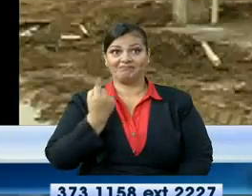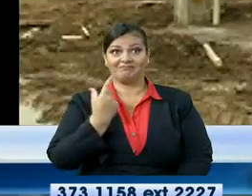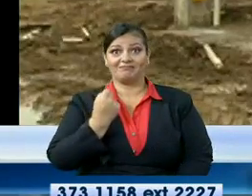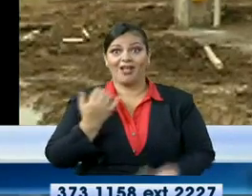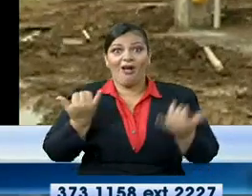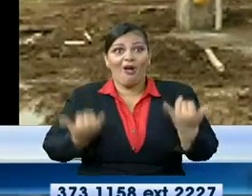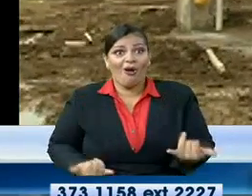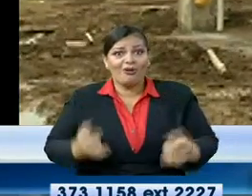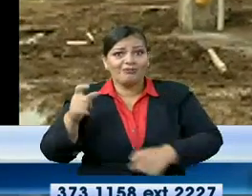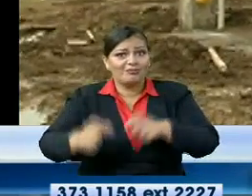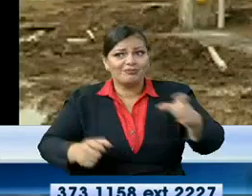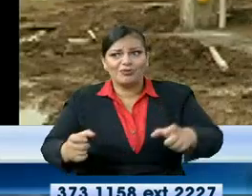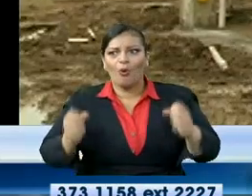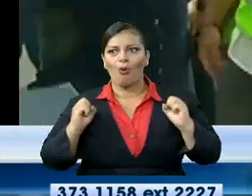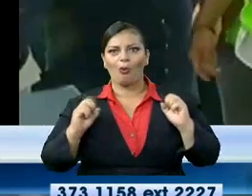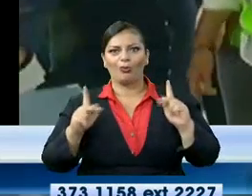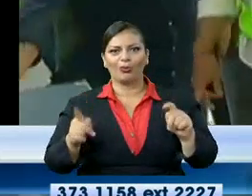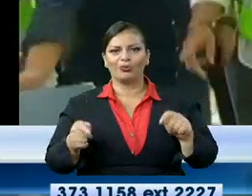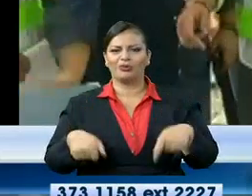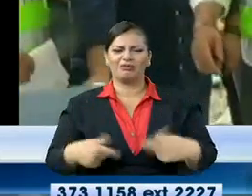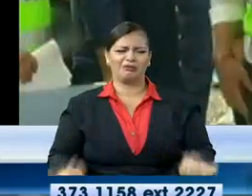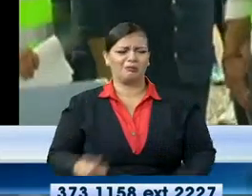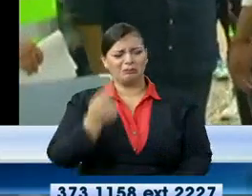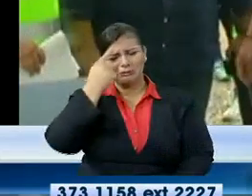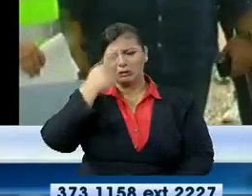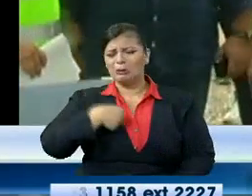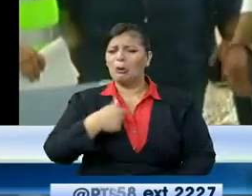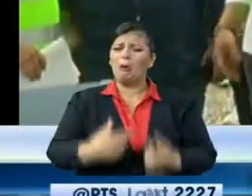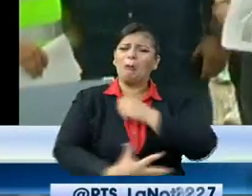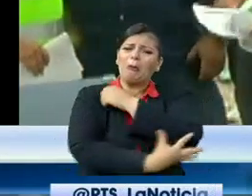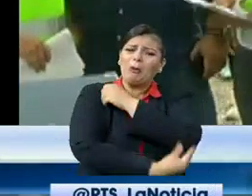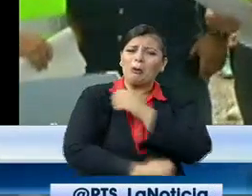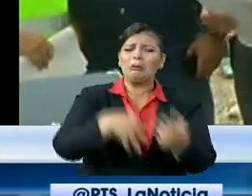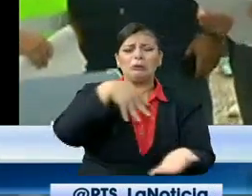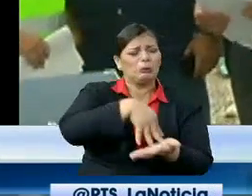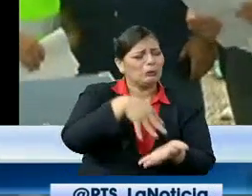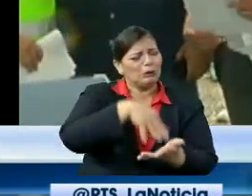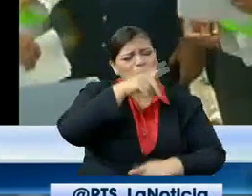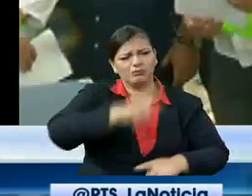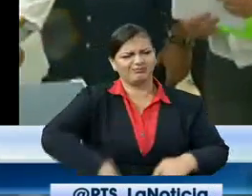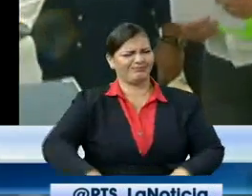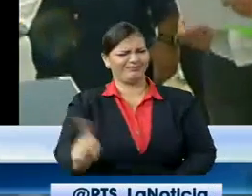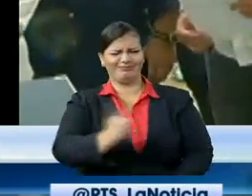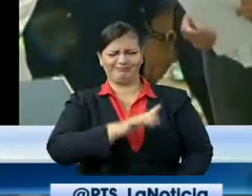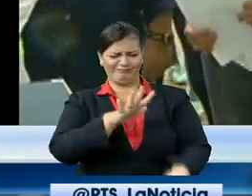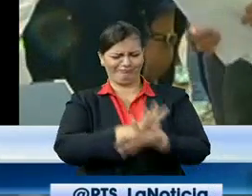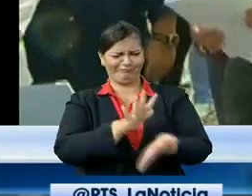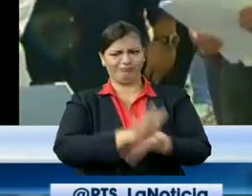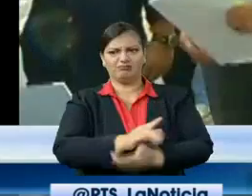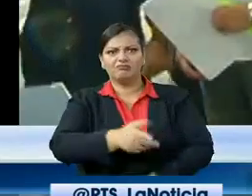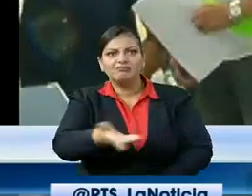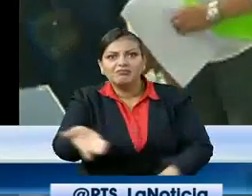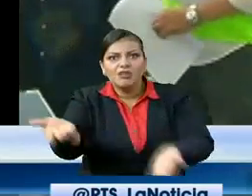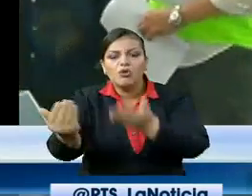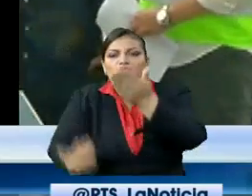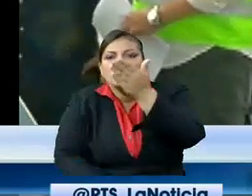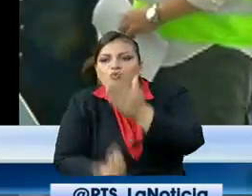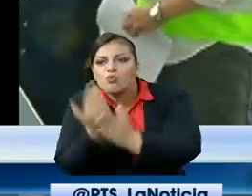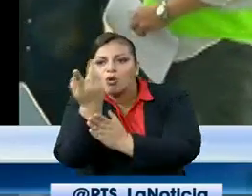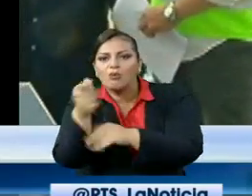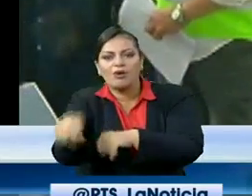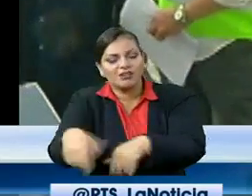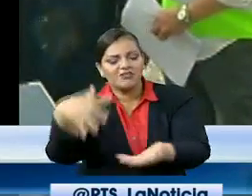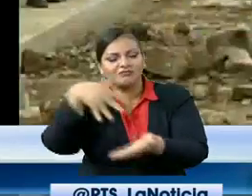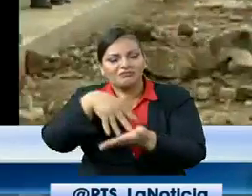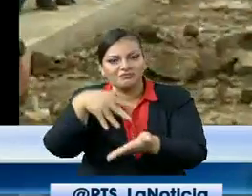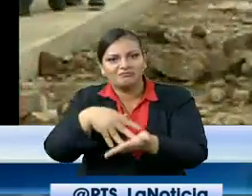rompa ese círculo de la pobreza. Y una de esas oportunidades, si no la principal de esas oportunidades, es acceso a una educación